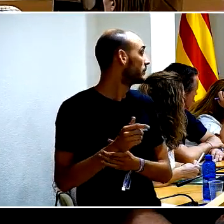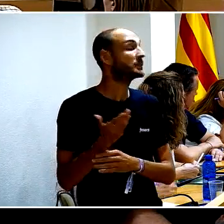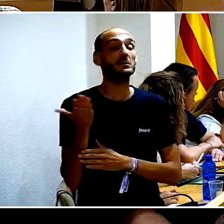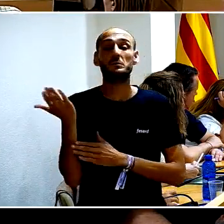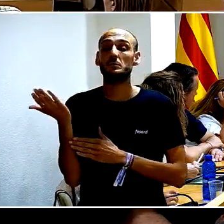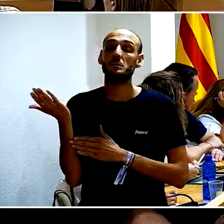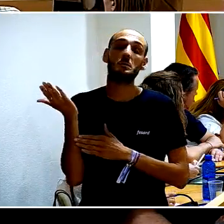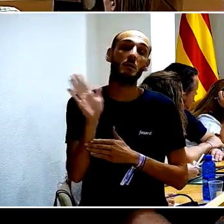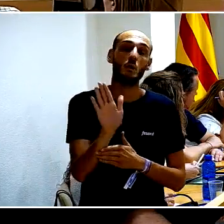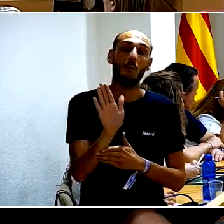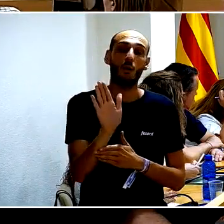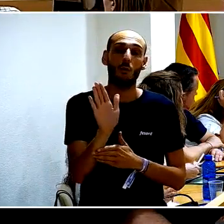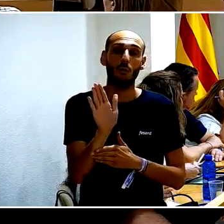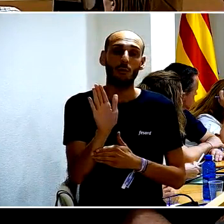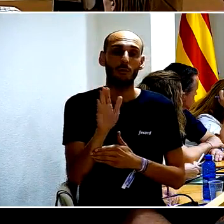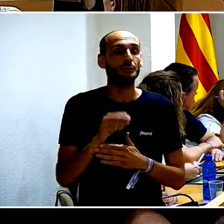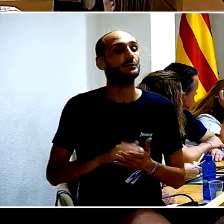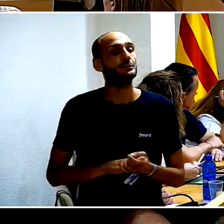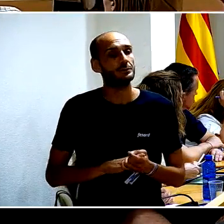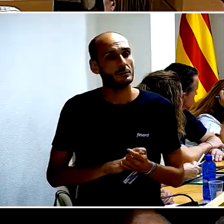La parte dispositiva.